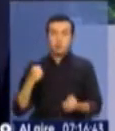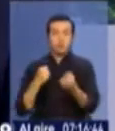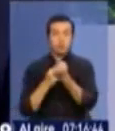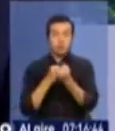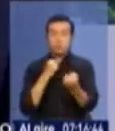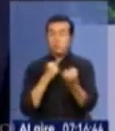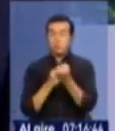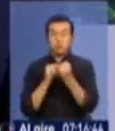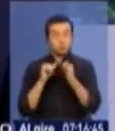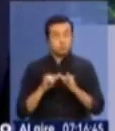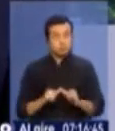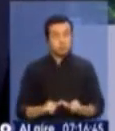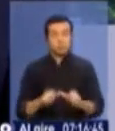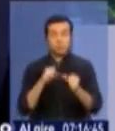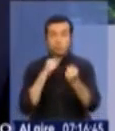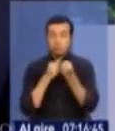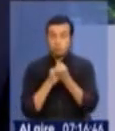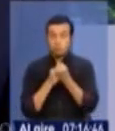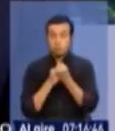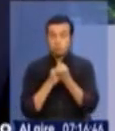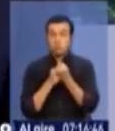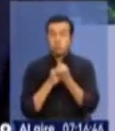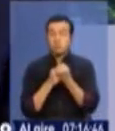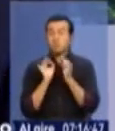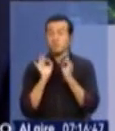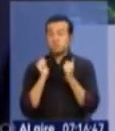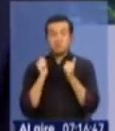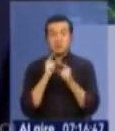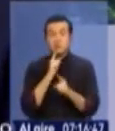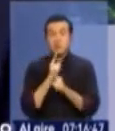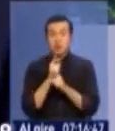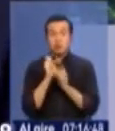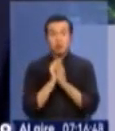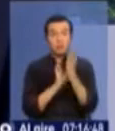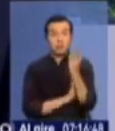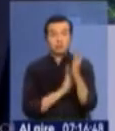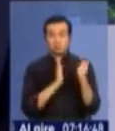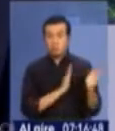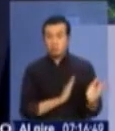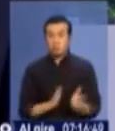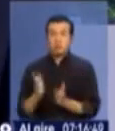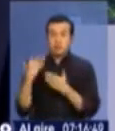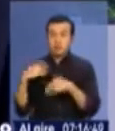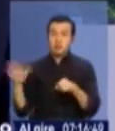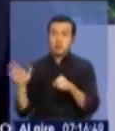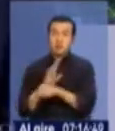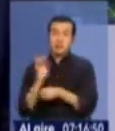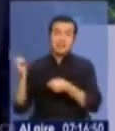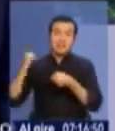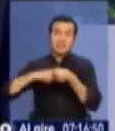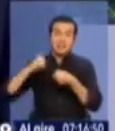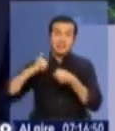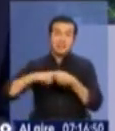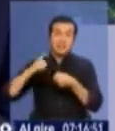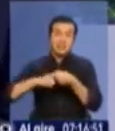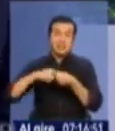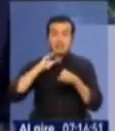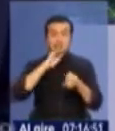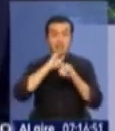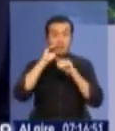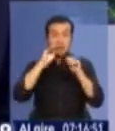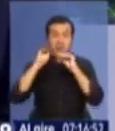todo ha sido buena esa programación que hemos hecho y esas inscripciones esa convocatoria porque han